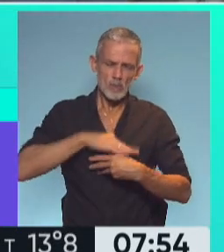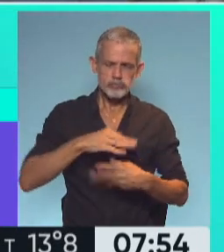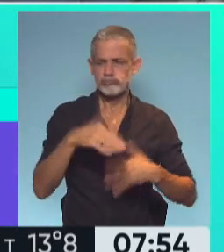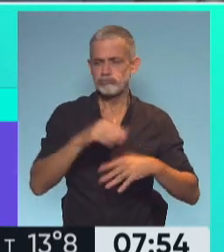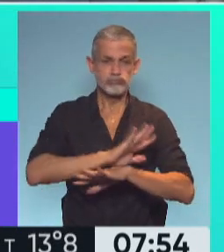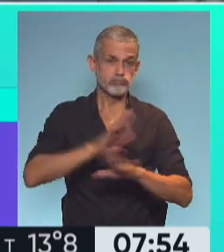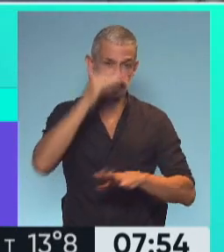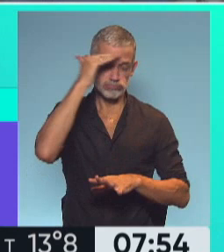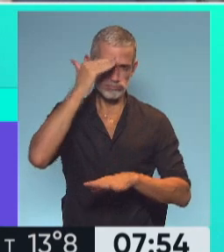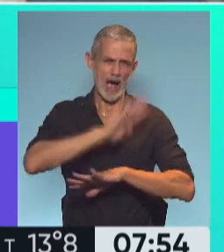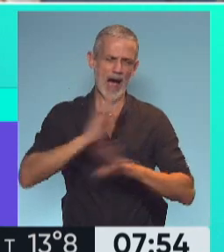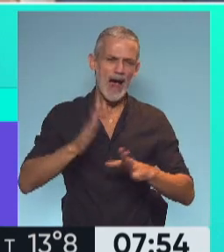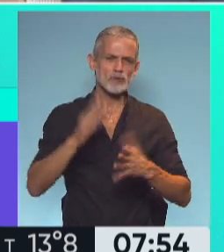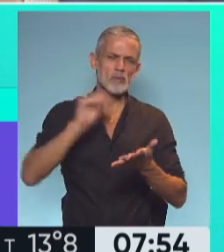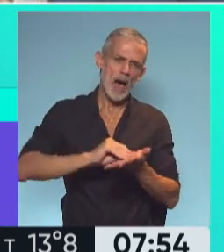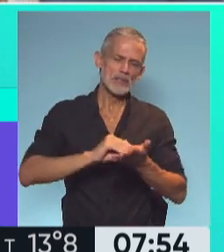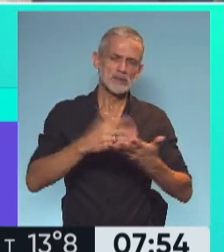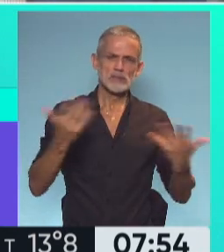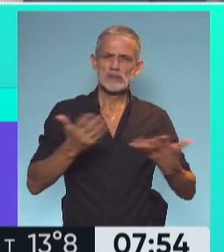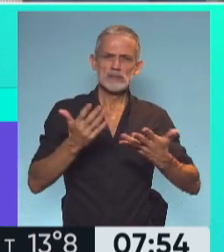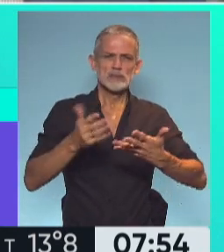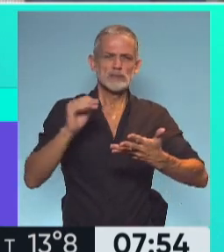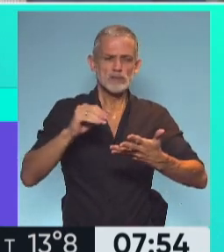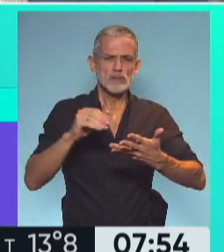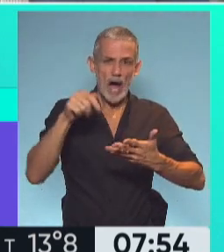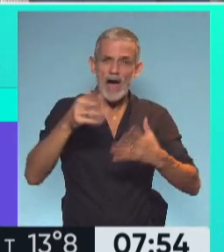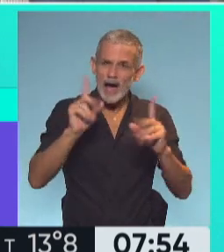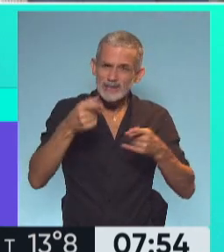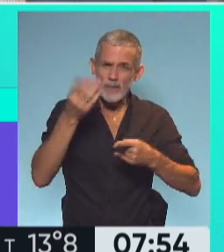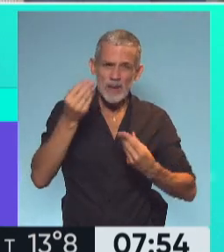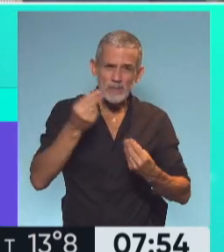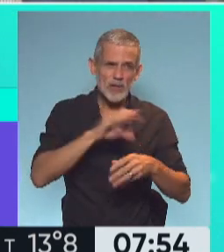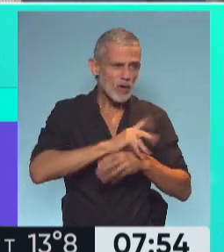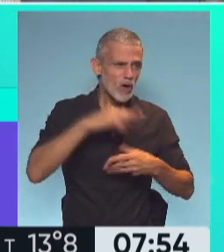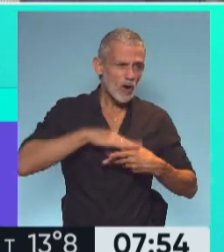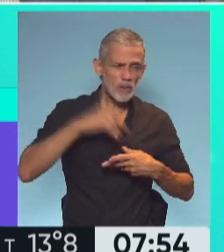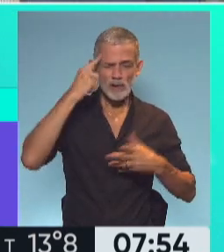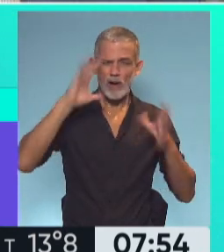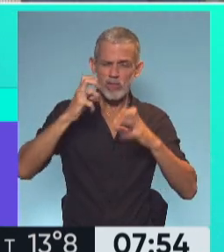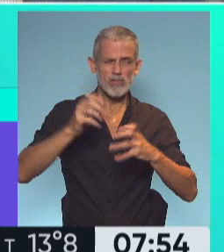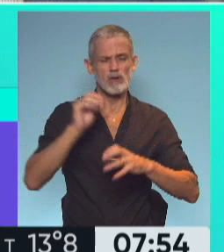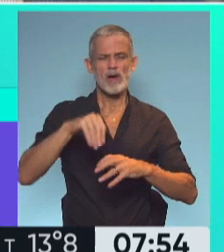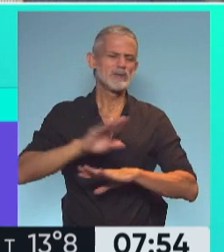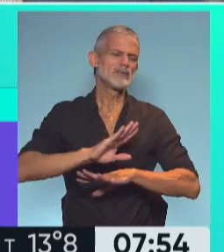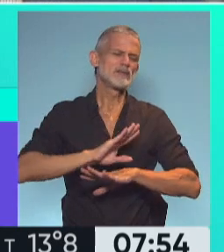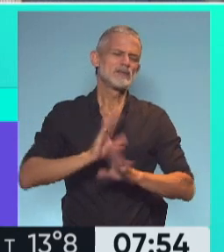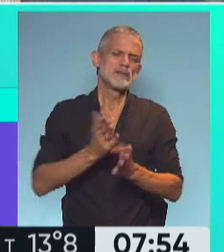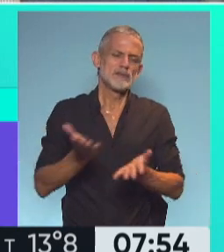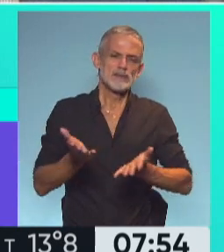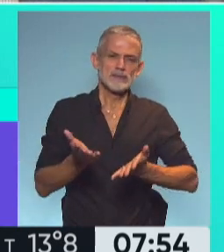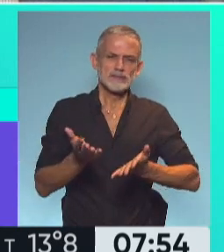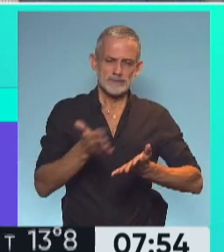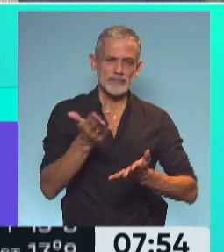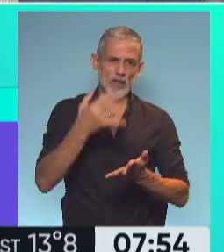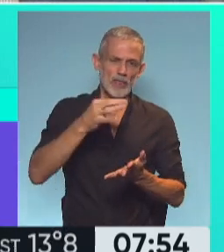cansados y podridos, ¿no? De tener que convivir con eso, como para también tener miedo que si te la agarrás, si tenés sobrevivir a lo mejor posible